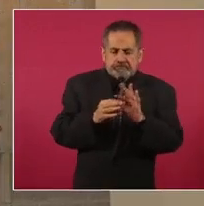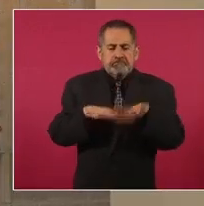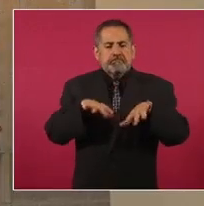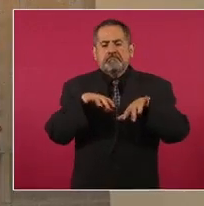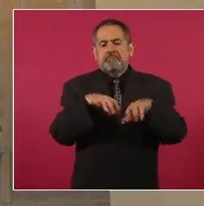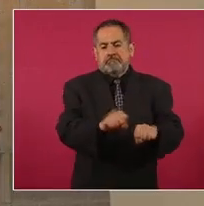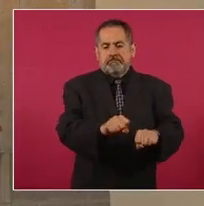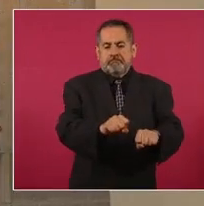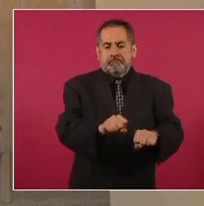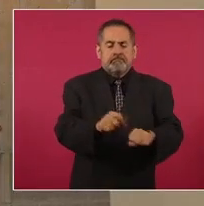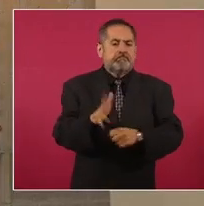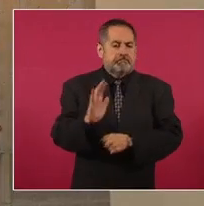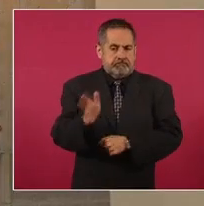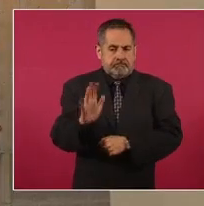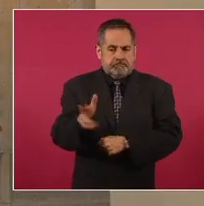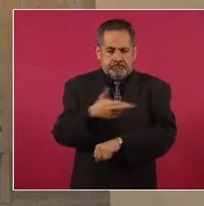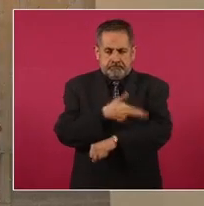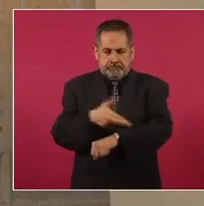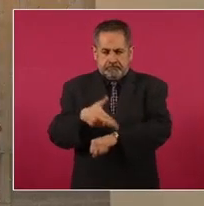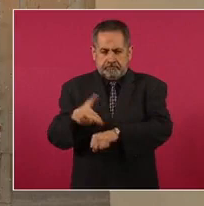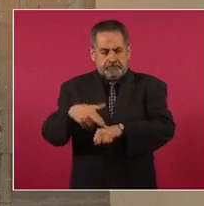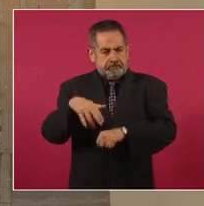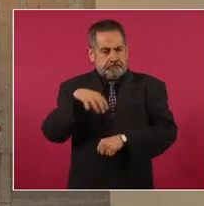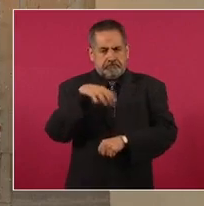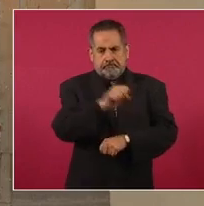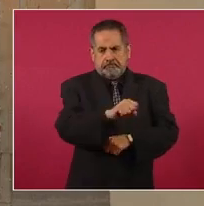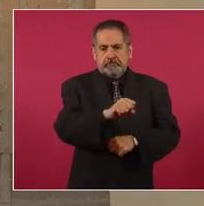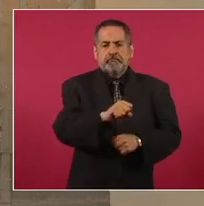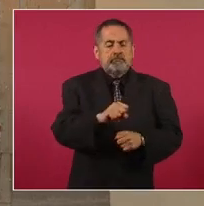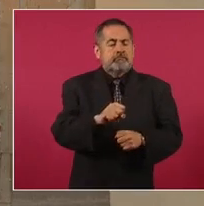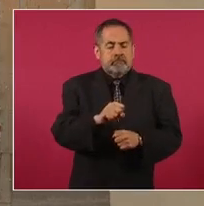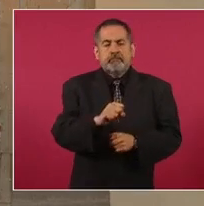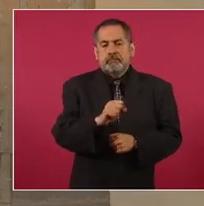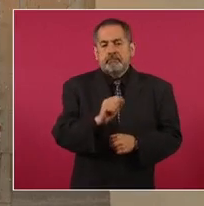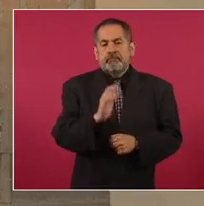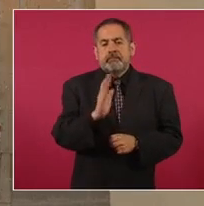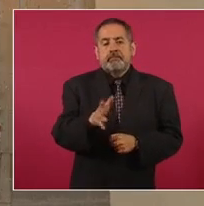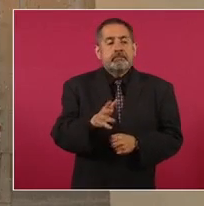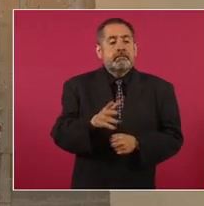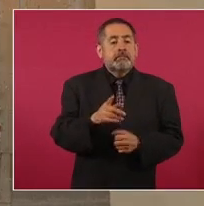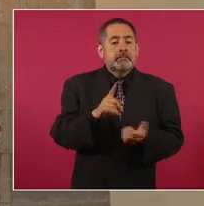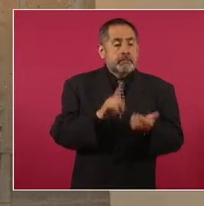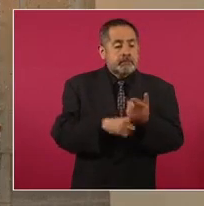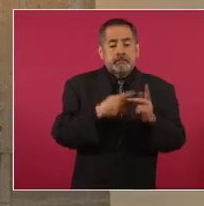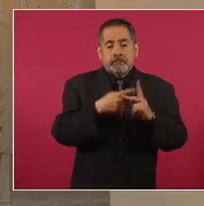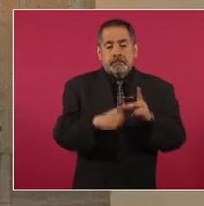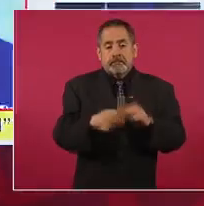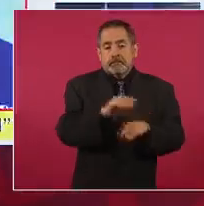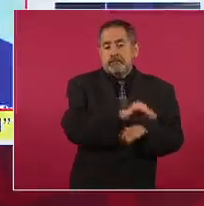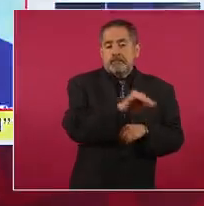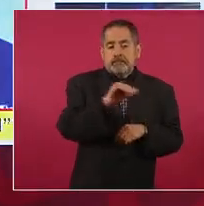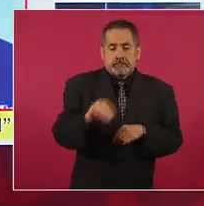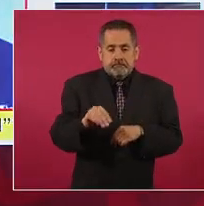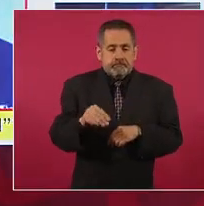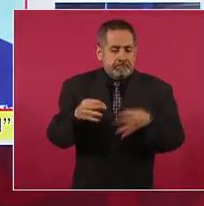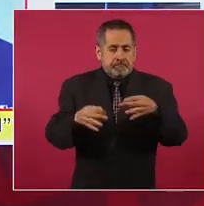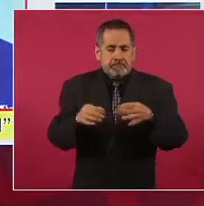toda esta operación dio como resultado haber generado detenciones y ya en un procedimiento